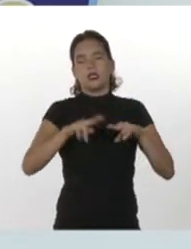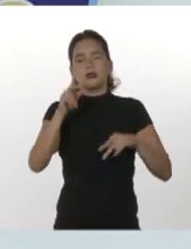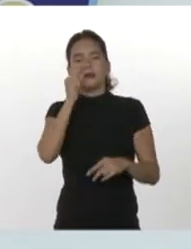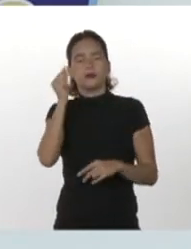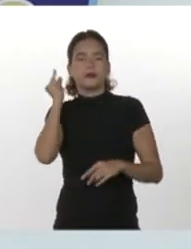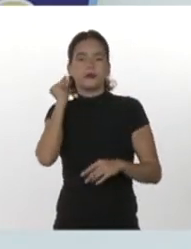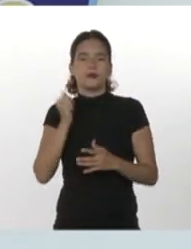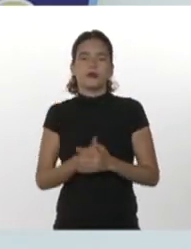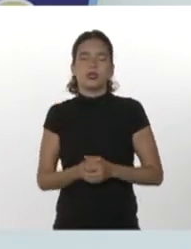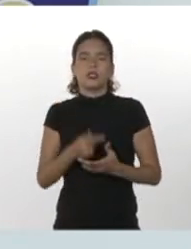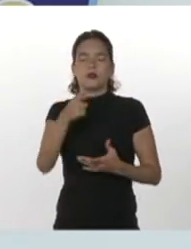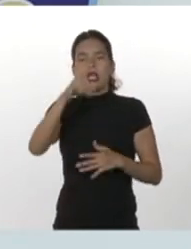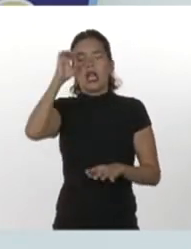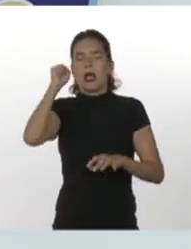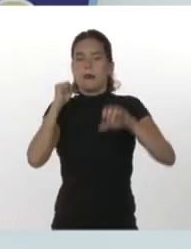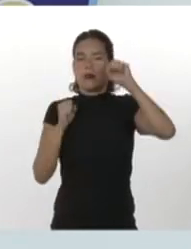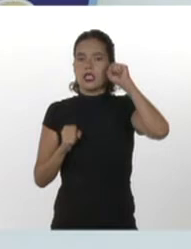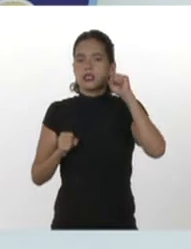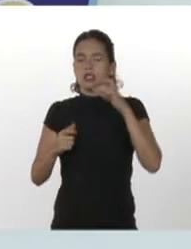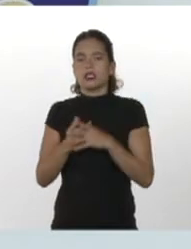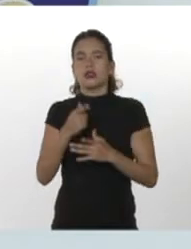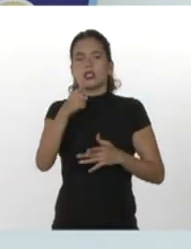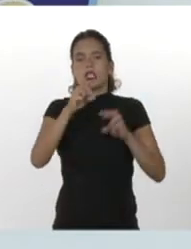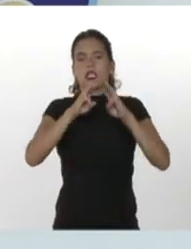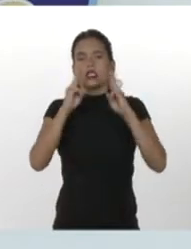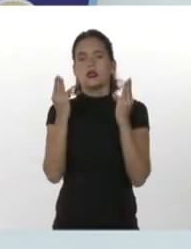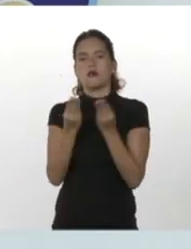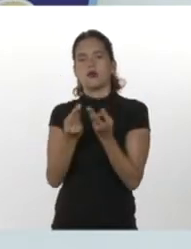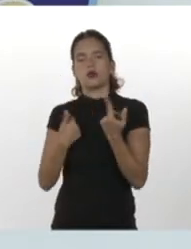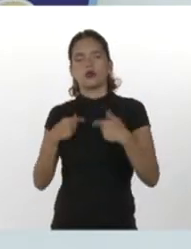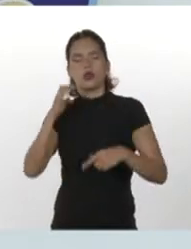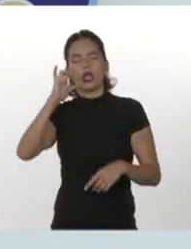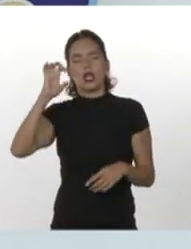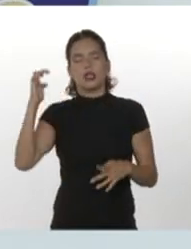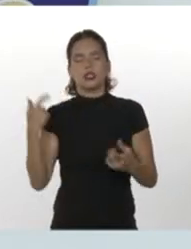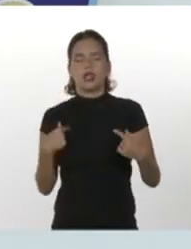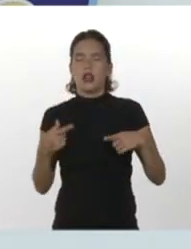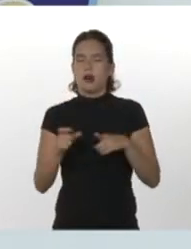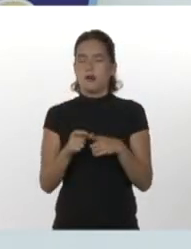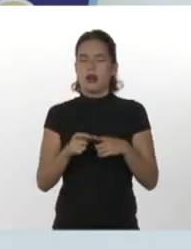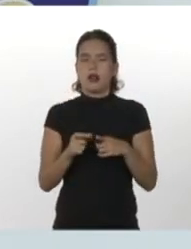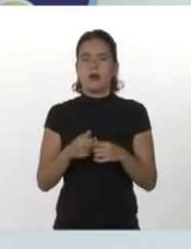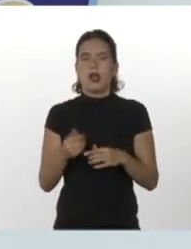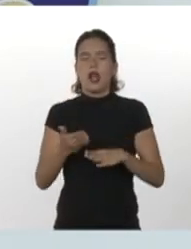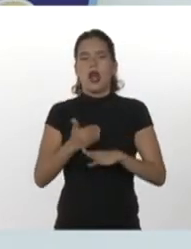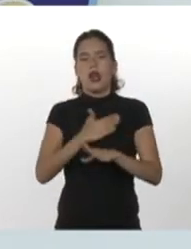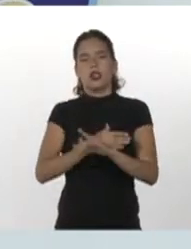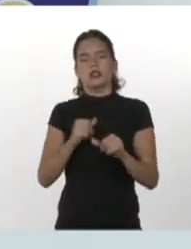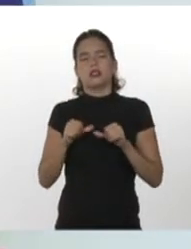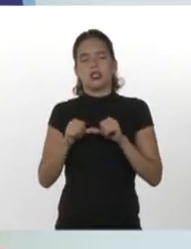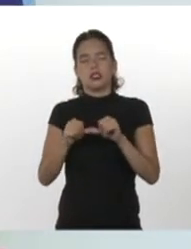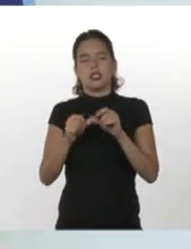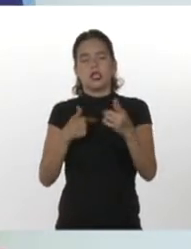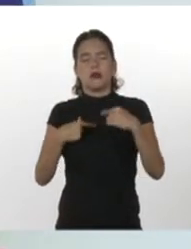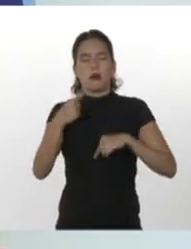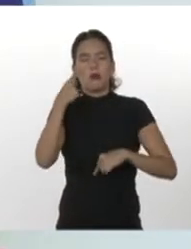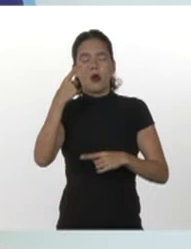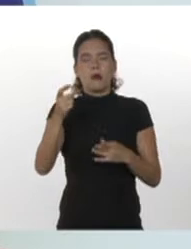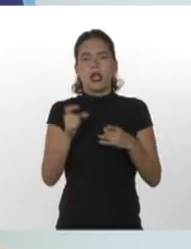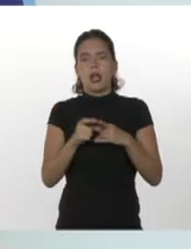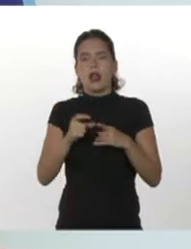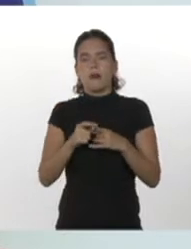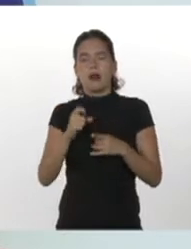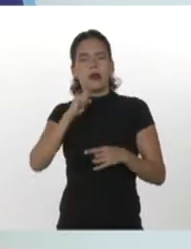esa niña, va a ir aprendiendo de ese mundo de las letras y de las palabras. Antes de continuar, vamos entonces con